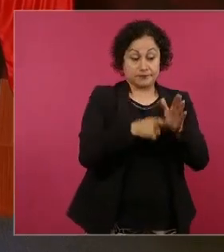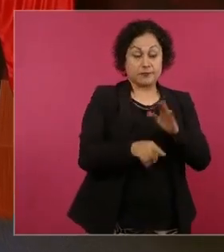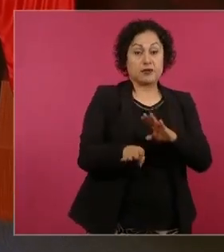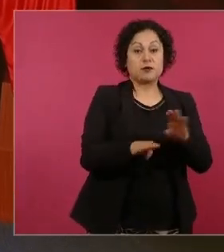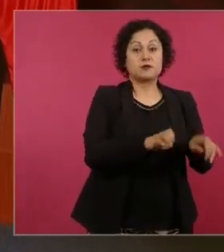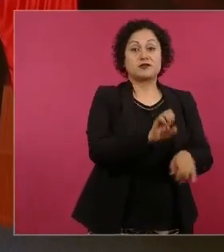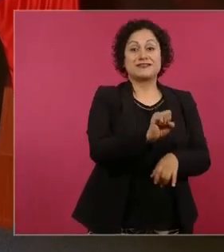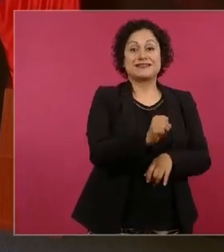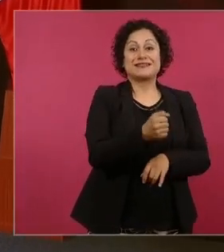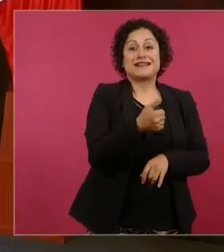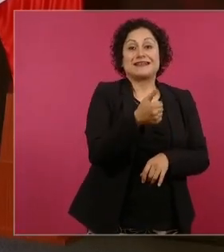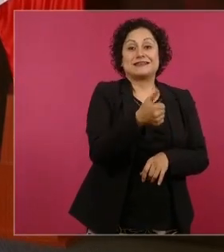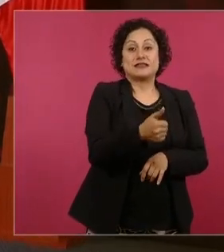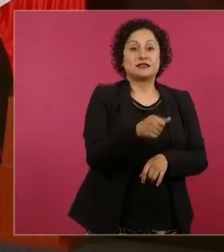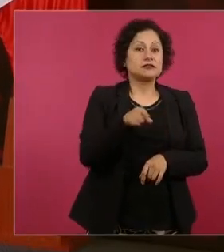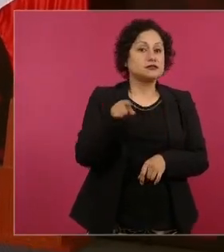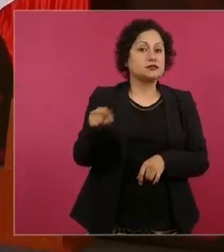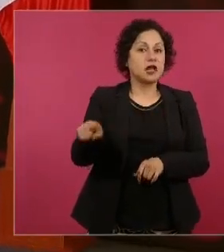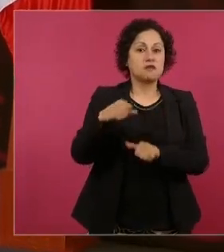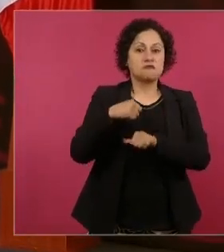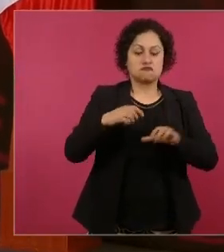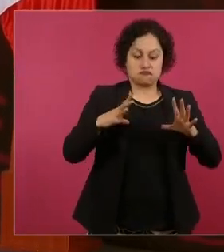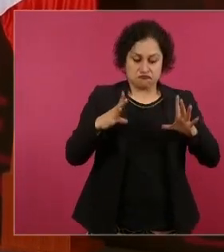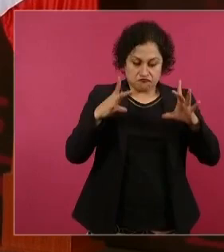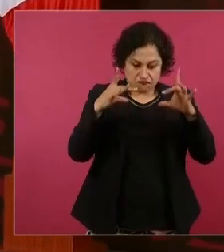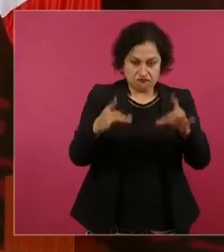revista ¿Por qué?